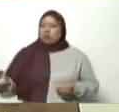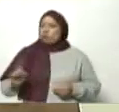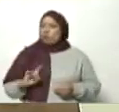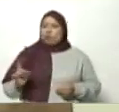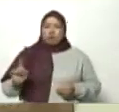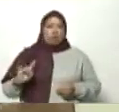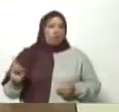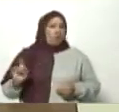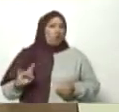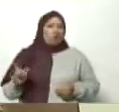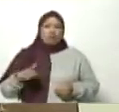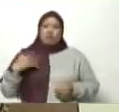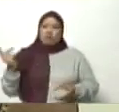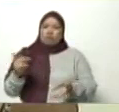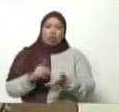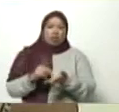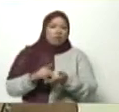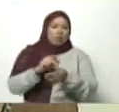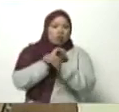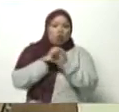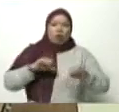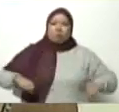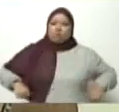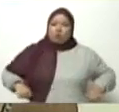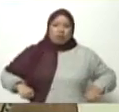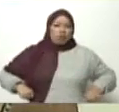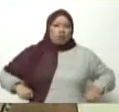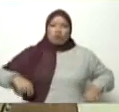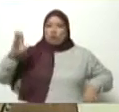Fuerza Armada no participa en eso.